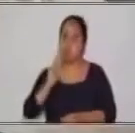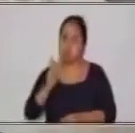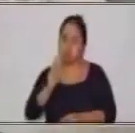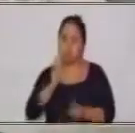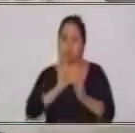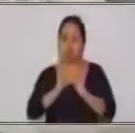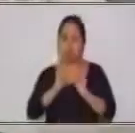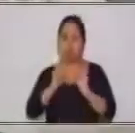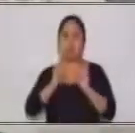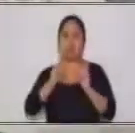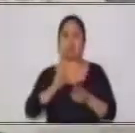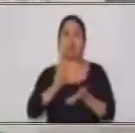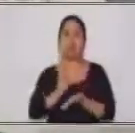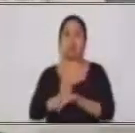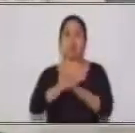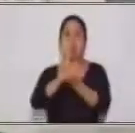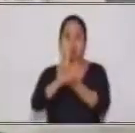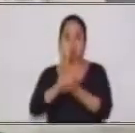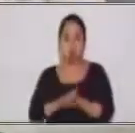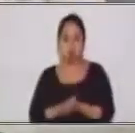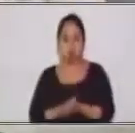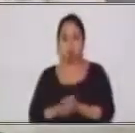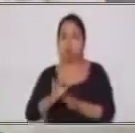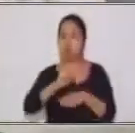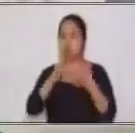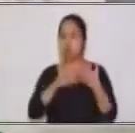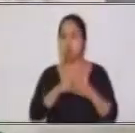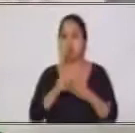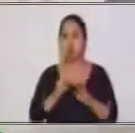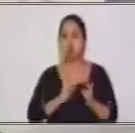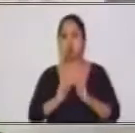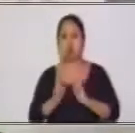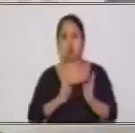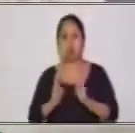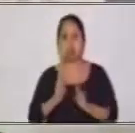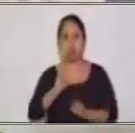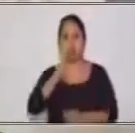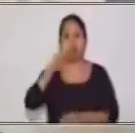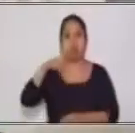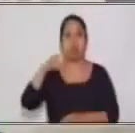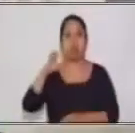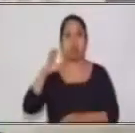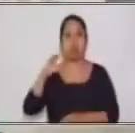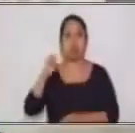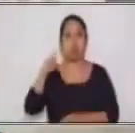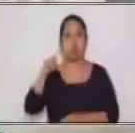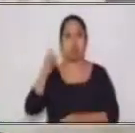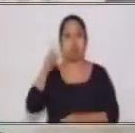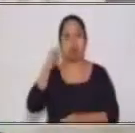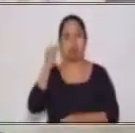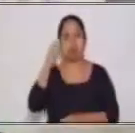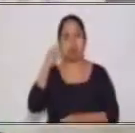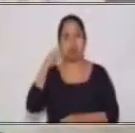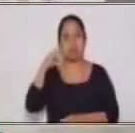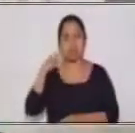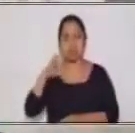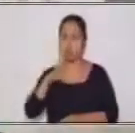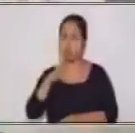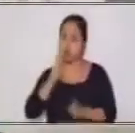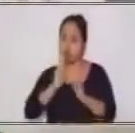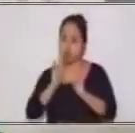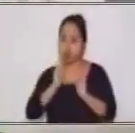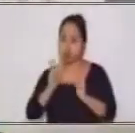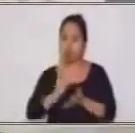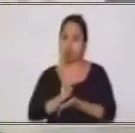identificar, en este caso del neoclasicismo, todo lo relacionado a valores. También en el neoclasicismo empieza a surgir directamente aquí